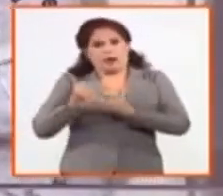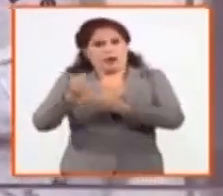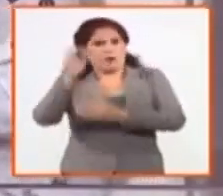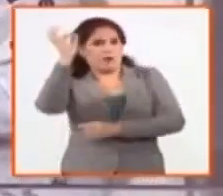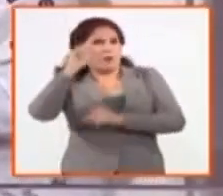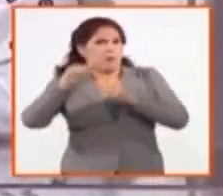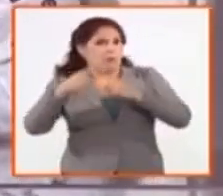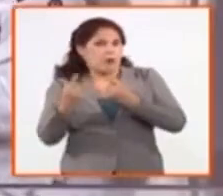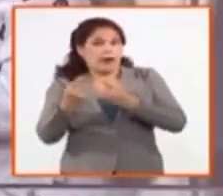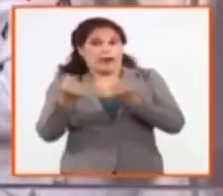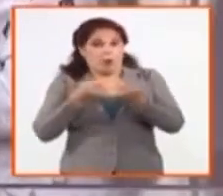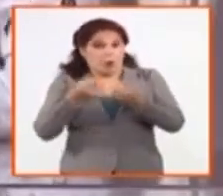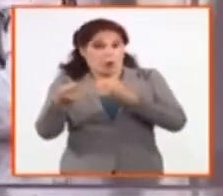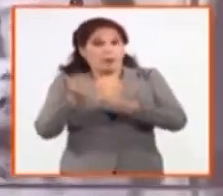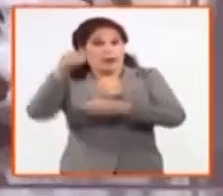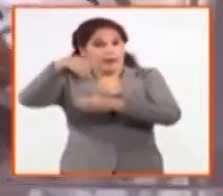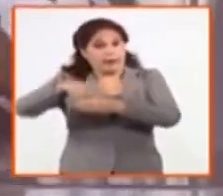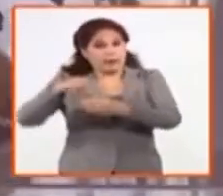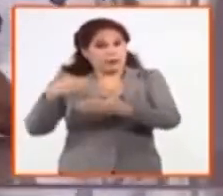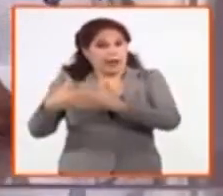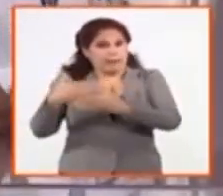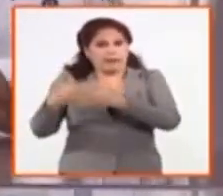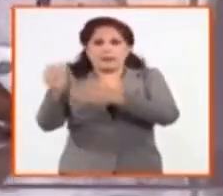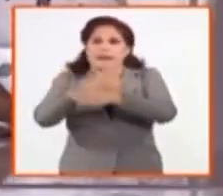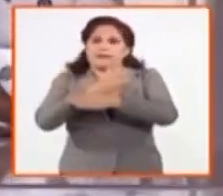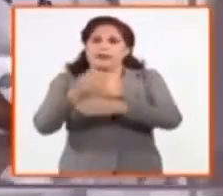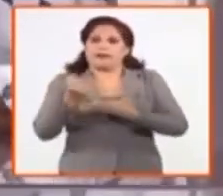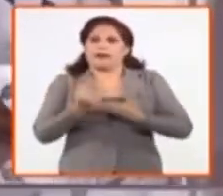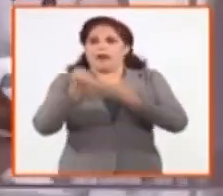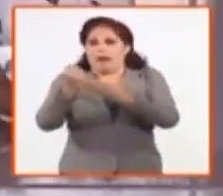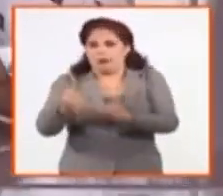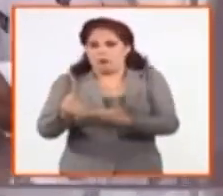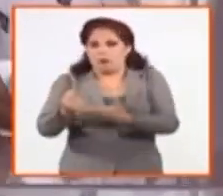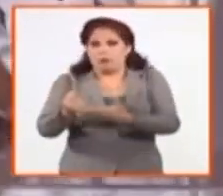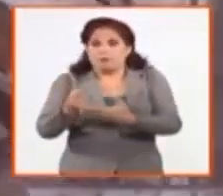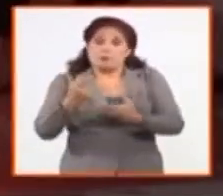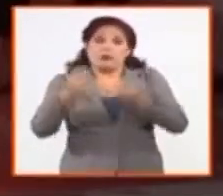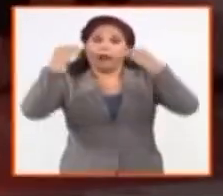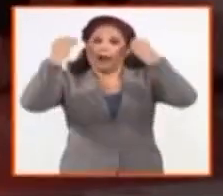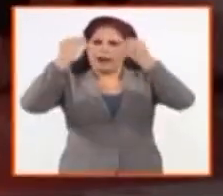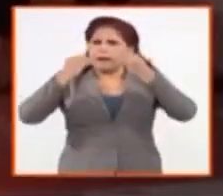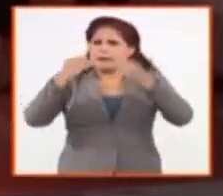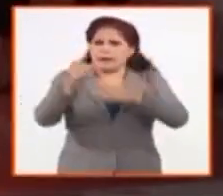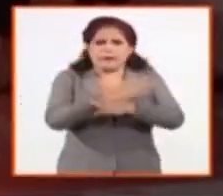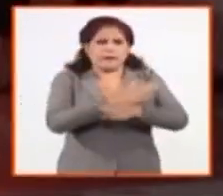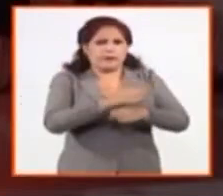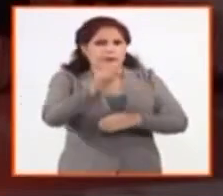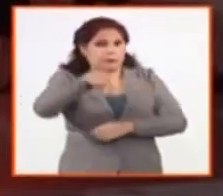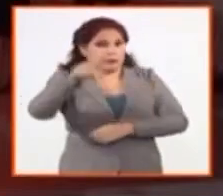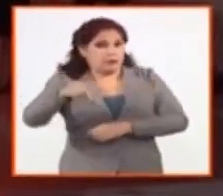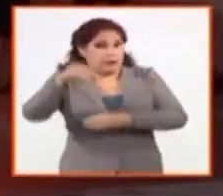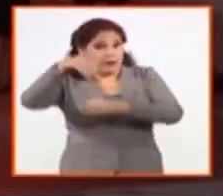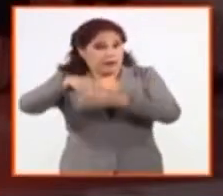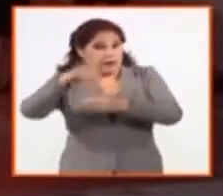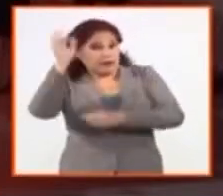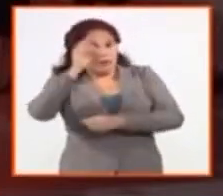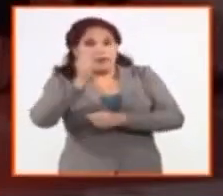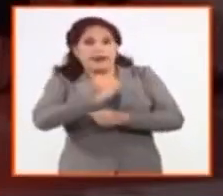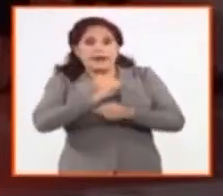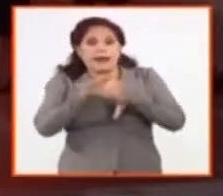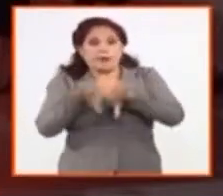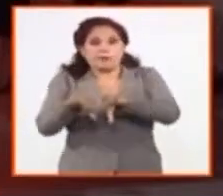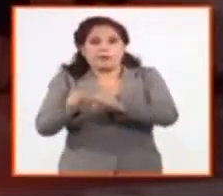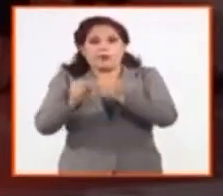la franja y la rusa, que es muy importante, porque el problema es que tenemos la tendencia de analizar las posturas de los actores como expansionismo. El expansionismo